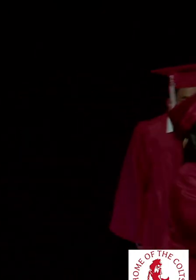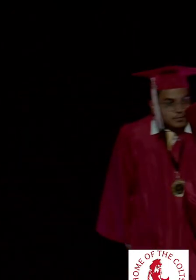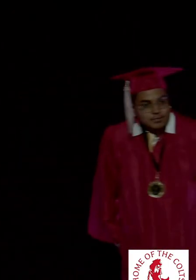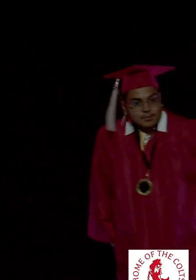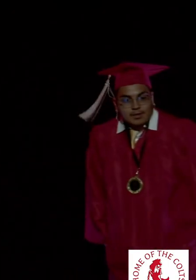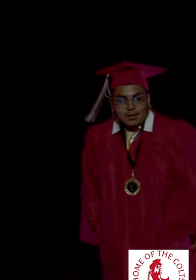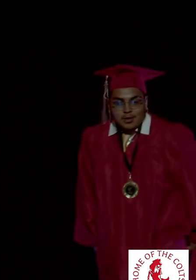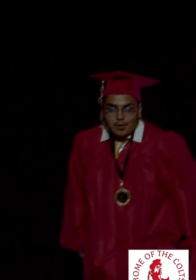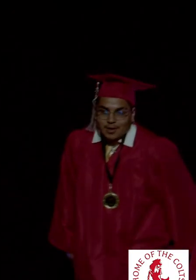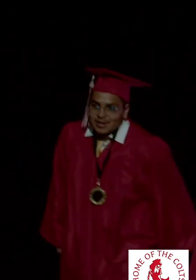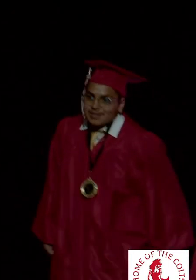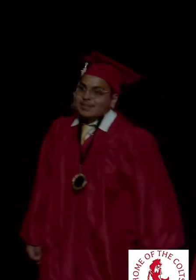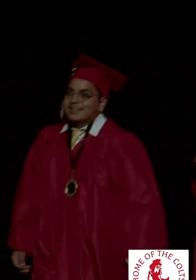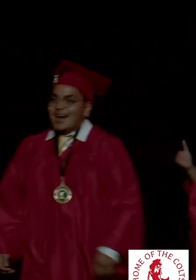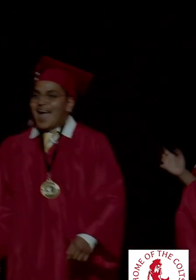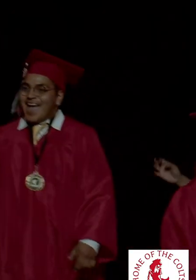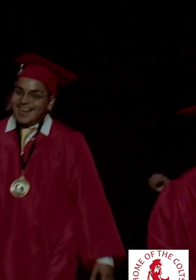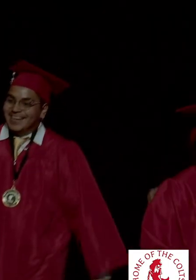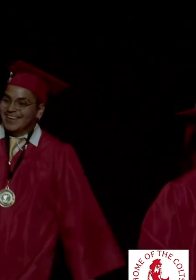Alexander Gonzalez Roman.